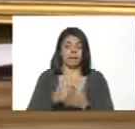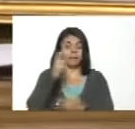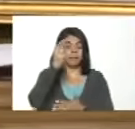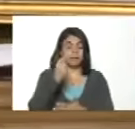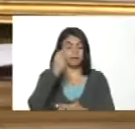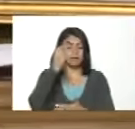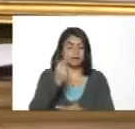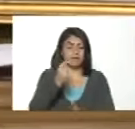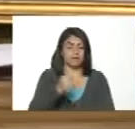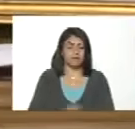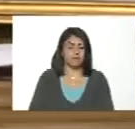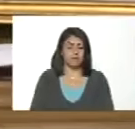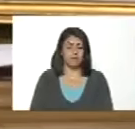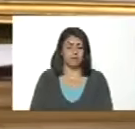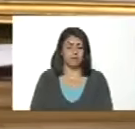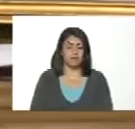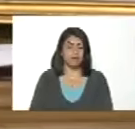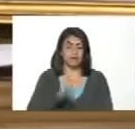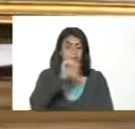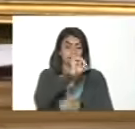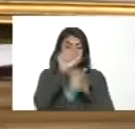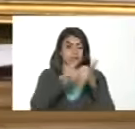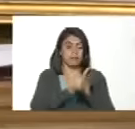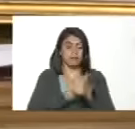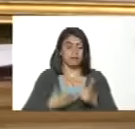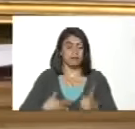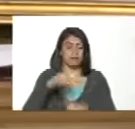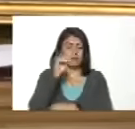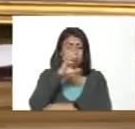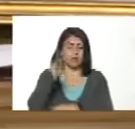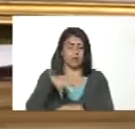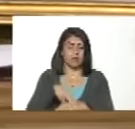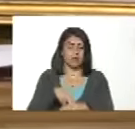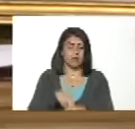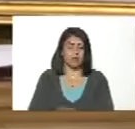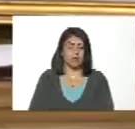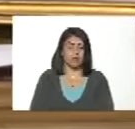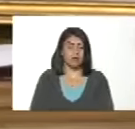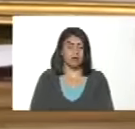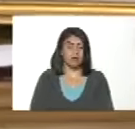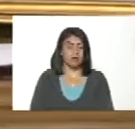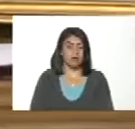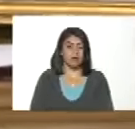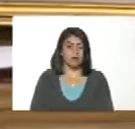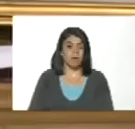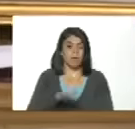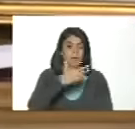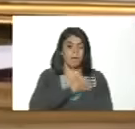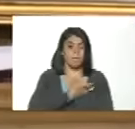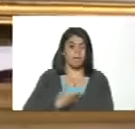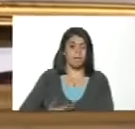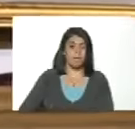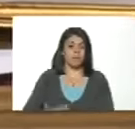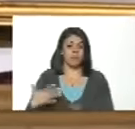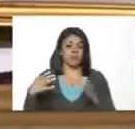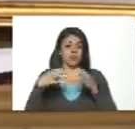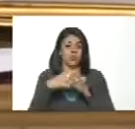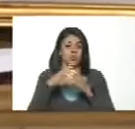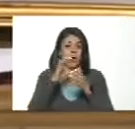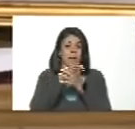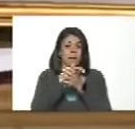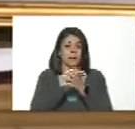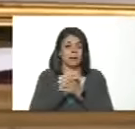el derecho de palabra al primer vicepresidente de la Asamblea Nacional y presidente del Grupo de